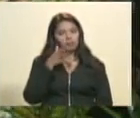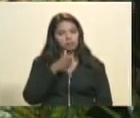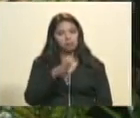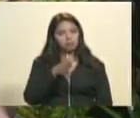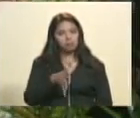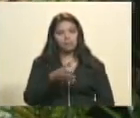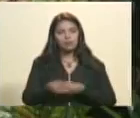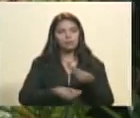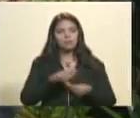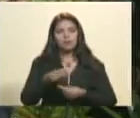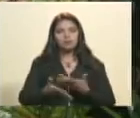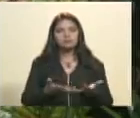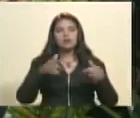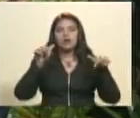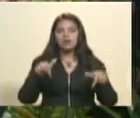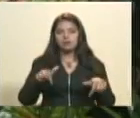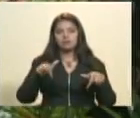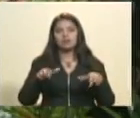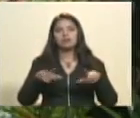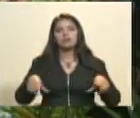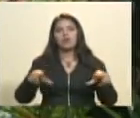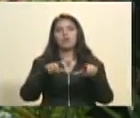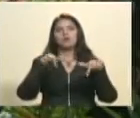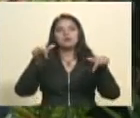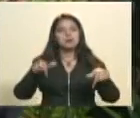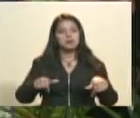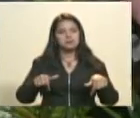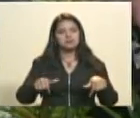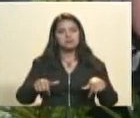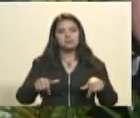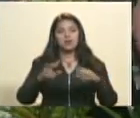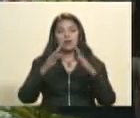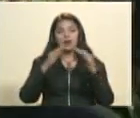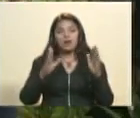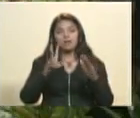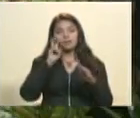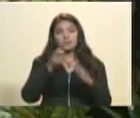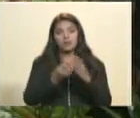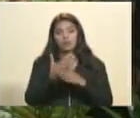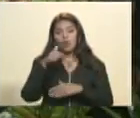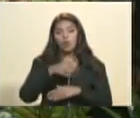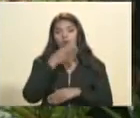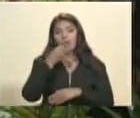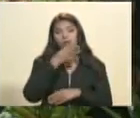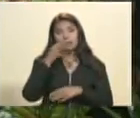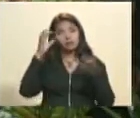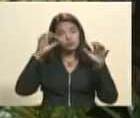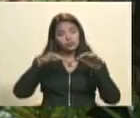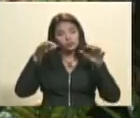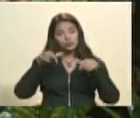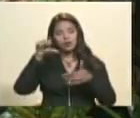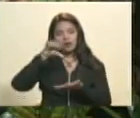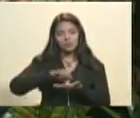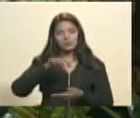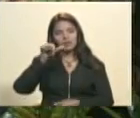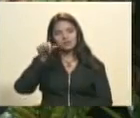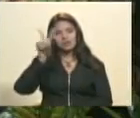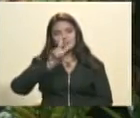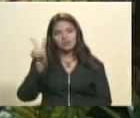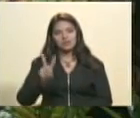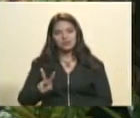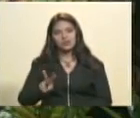que se produzcan aquí en la sede del Ejecutivo Nacional a lo largo de esta tarde lluviosa en la capital de